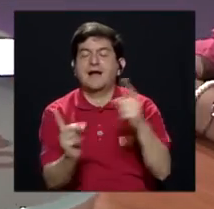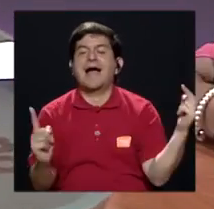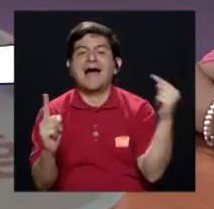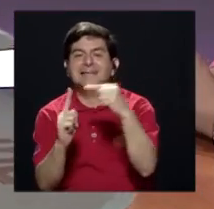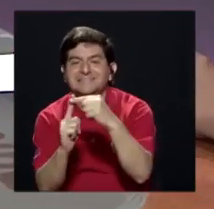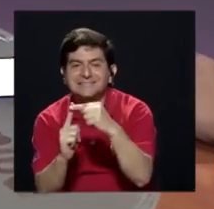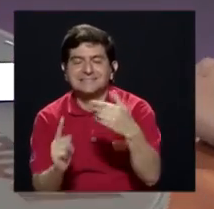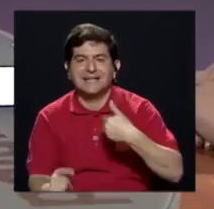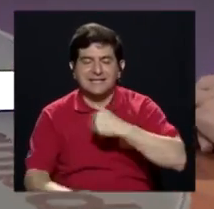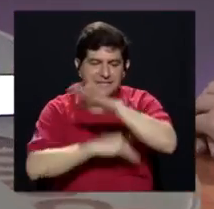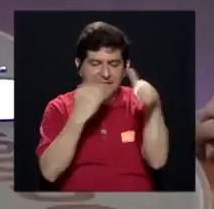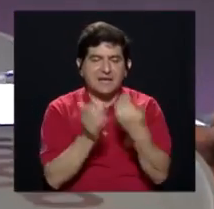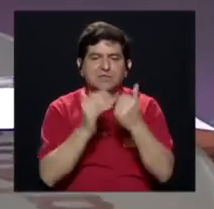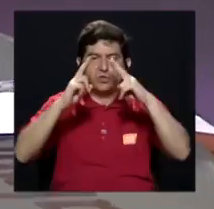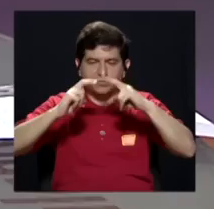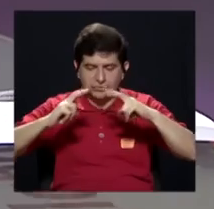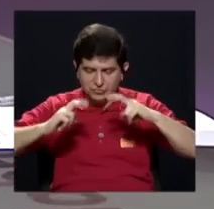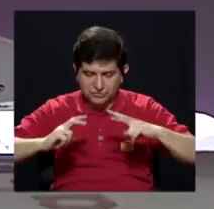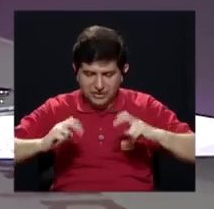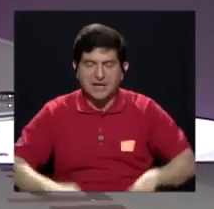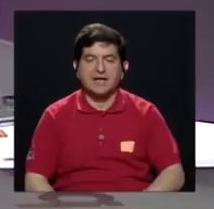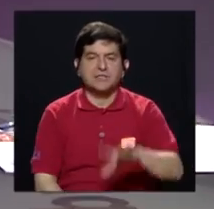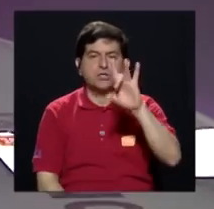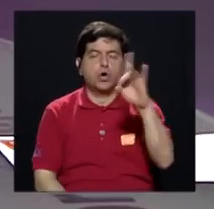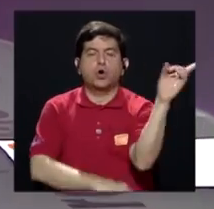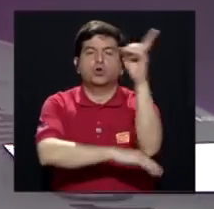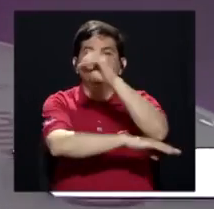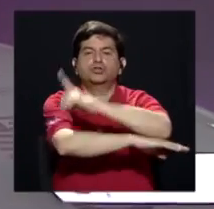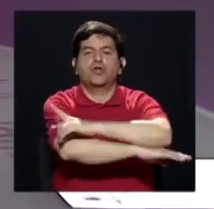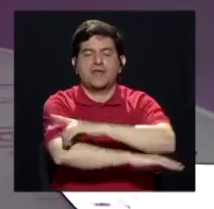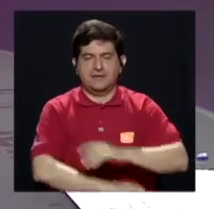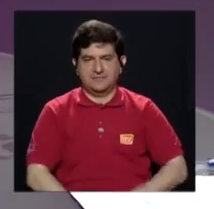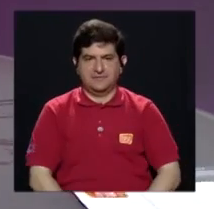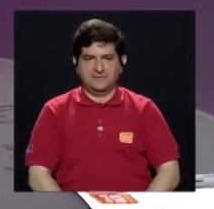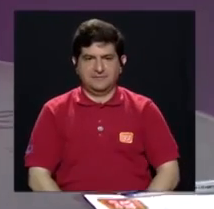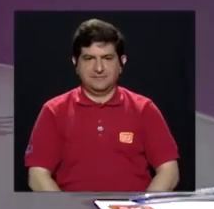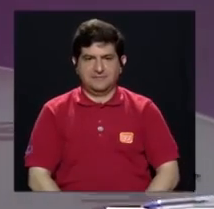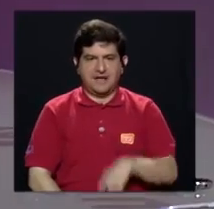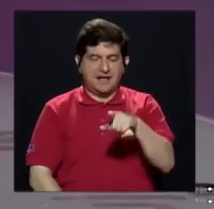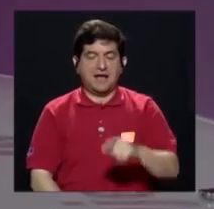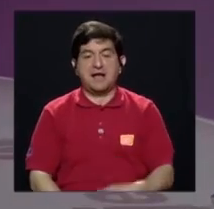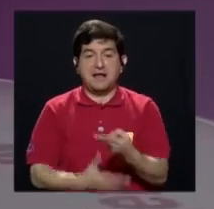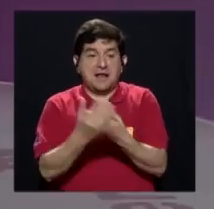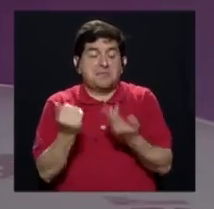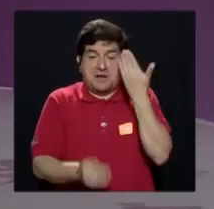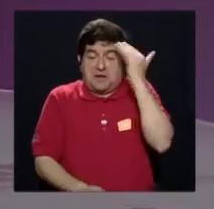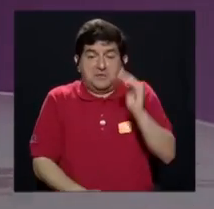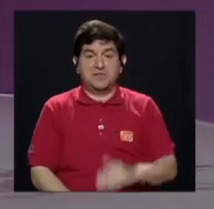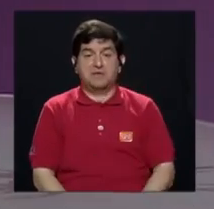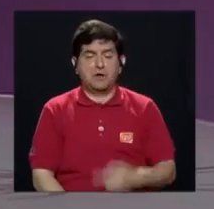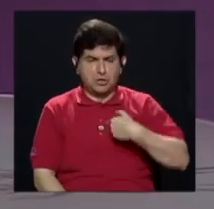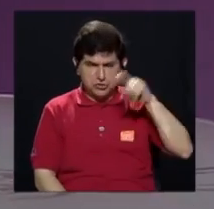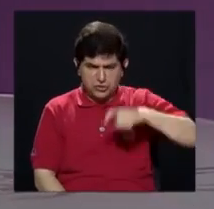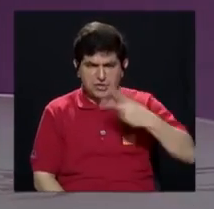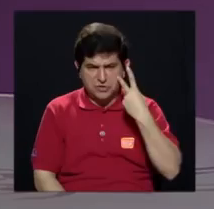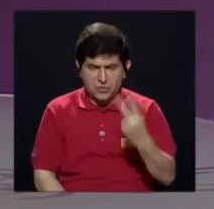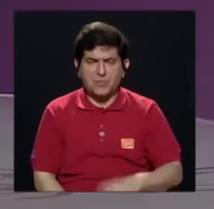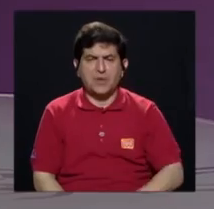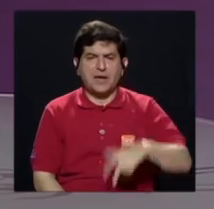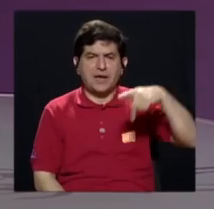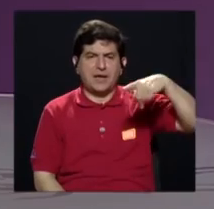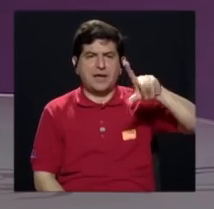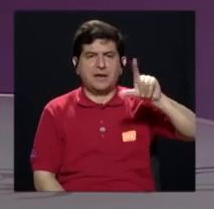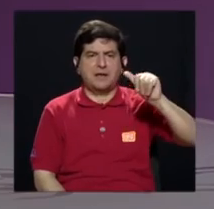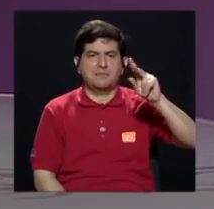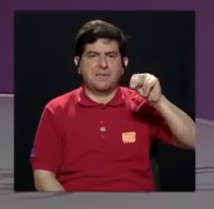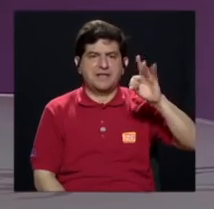tener todos los exámenes y son ocho días que las dejamos dejamos a la pareja en ascuas tengo que saber que la placenta está bien tengo